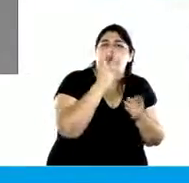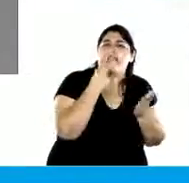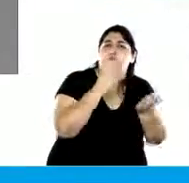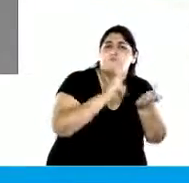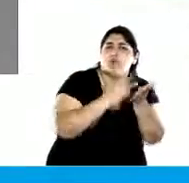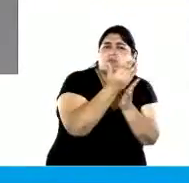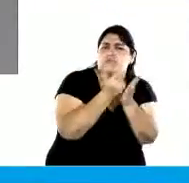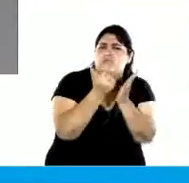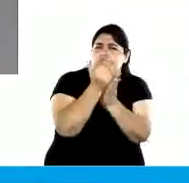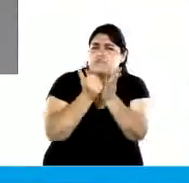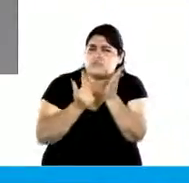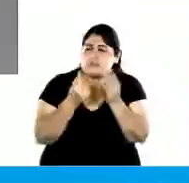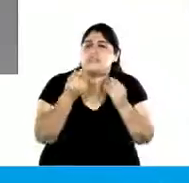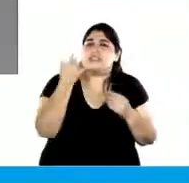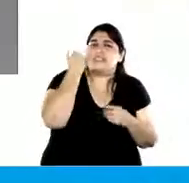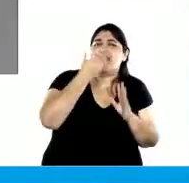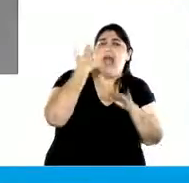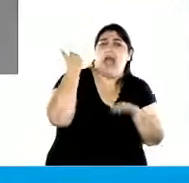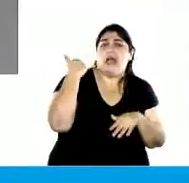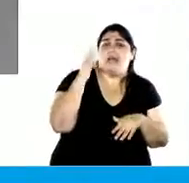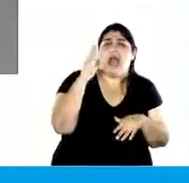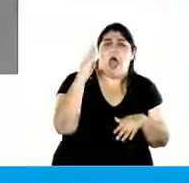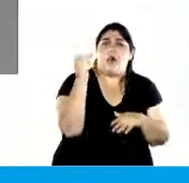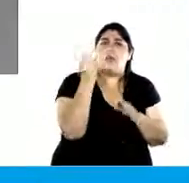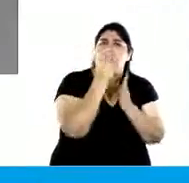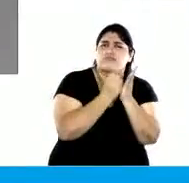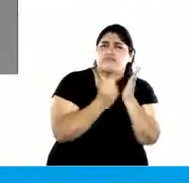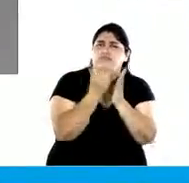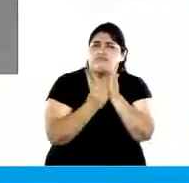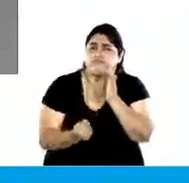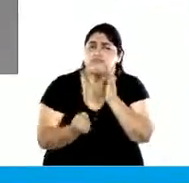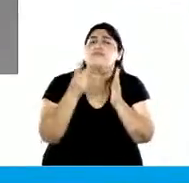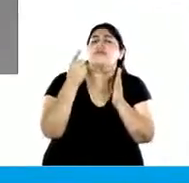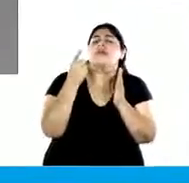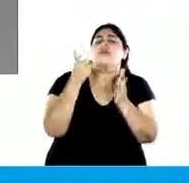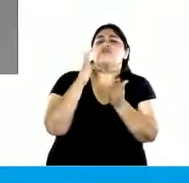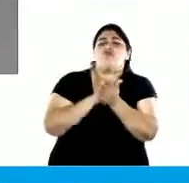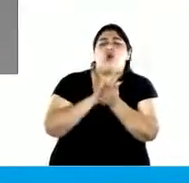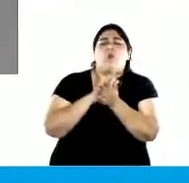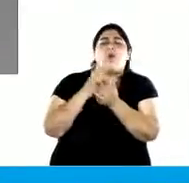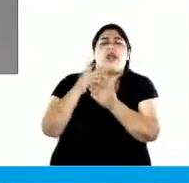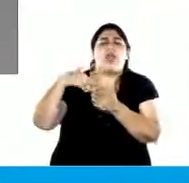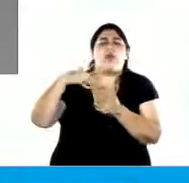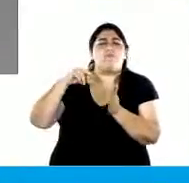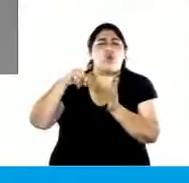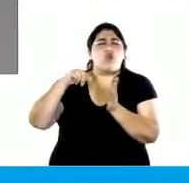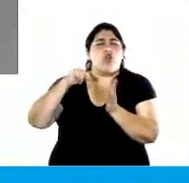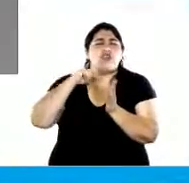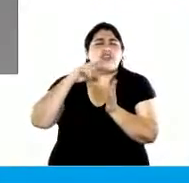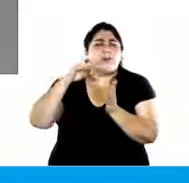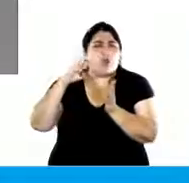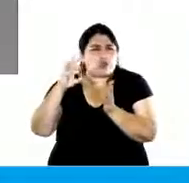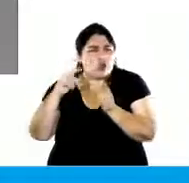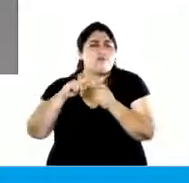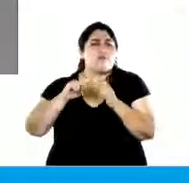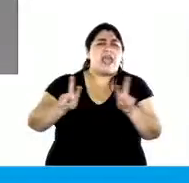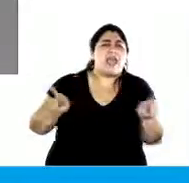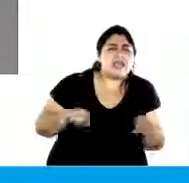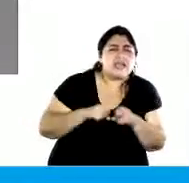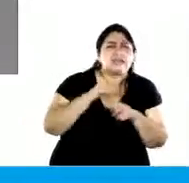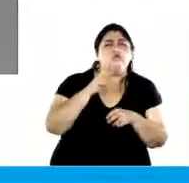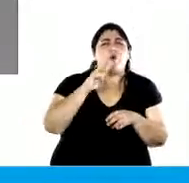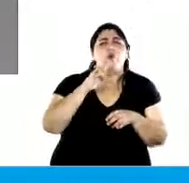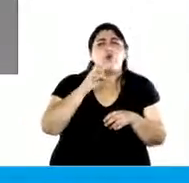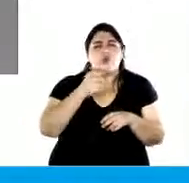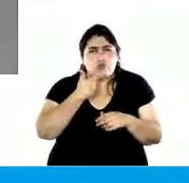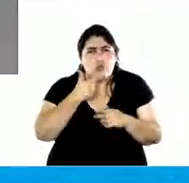saldos favorables reconocidos por ARBA, de doble percepción de los tributos, sobre todo ingresos brutos, y que el propio